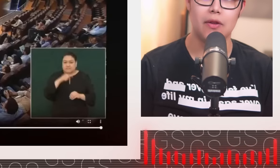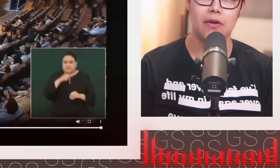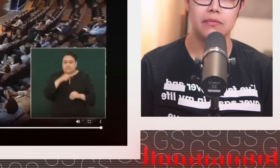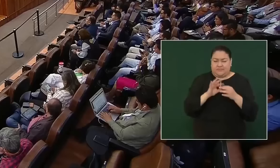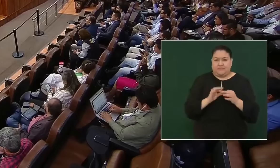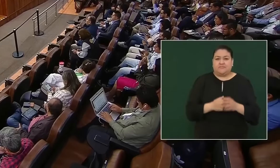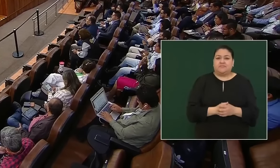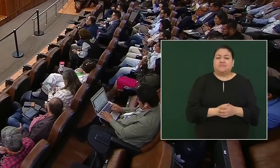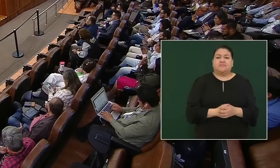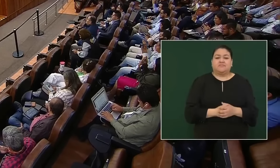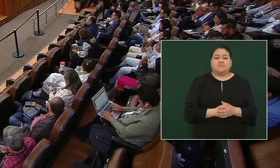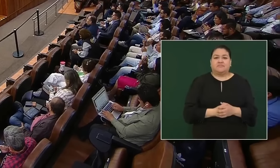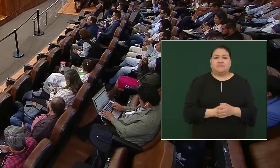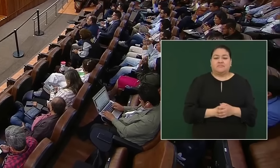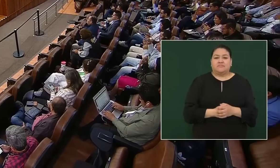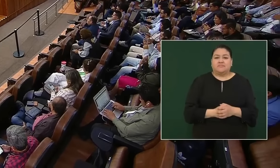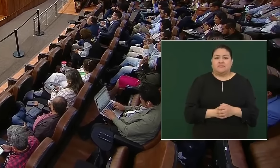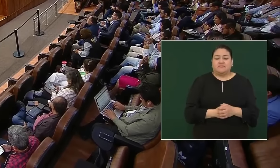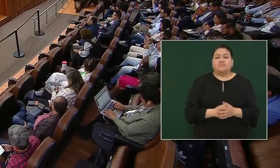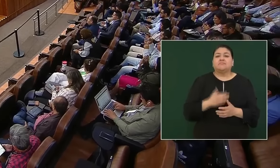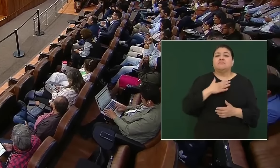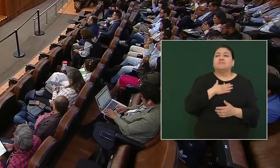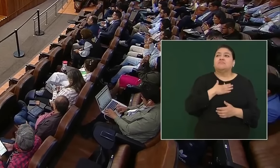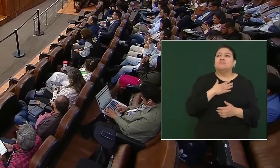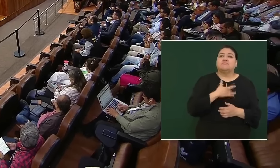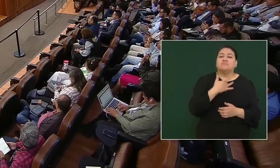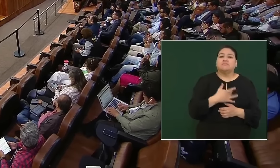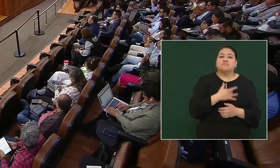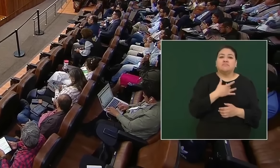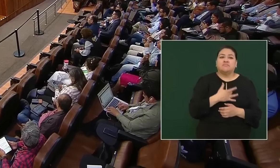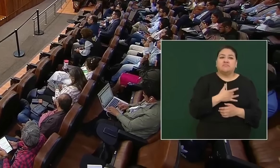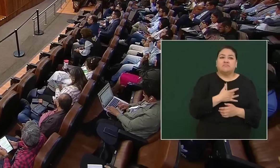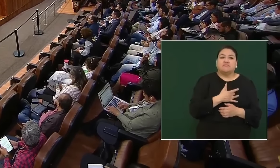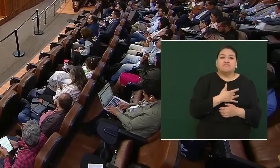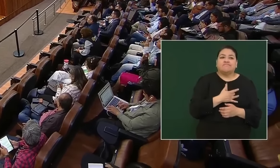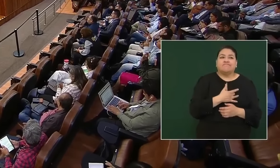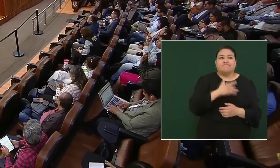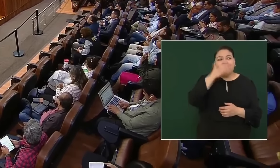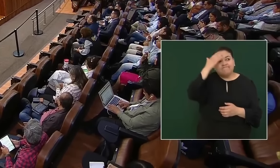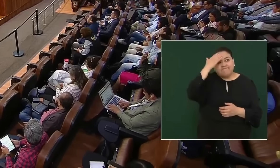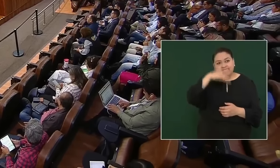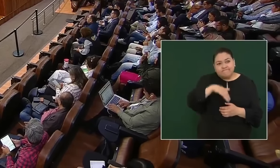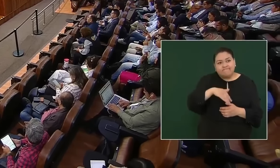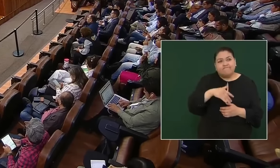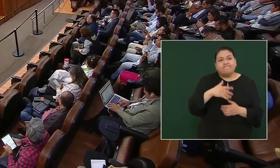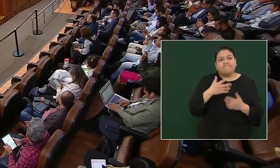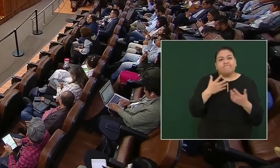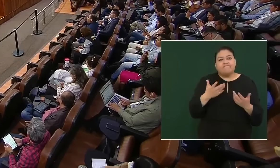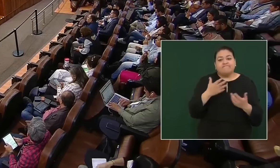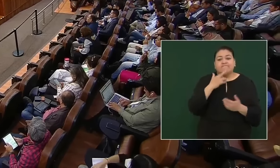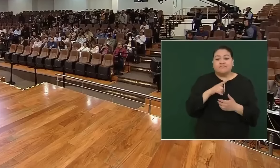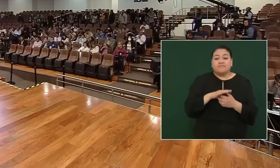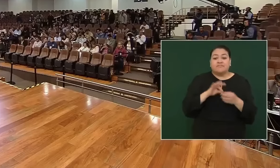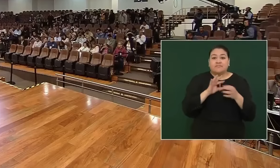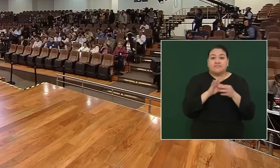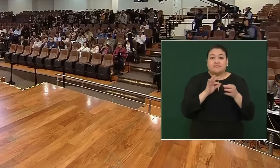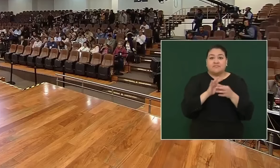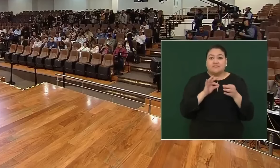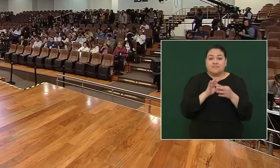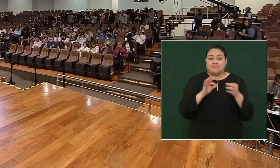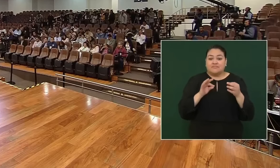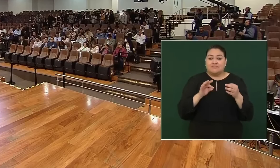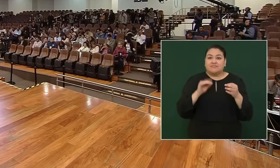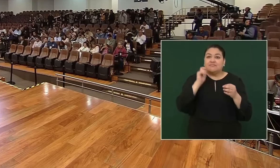López Obrador. Bueno, yo creo que lo mejor es informar